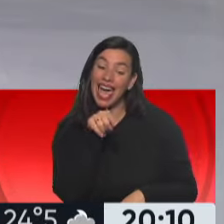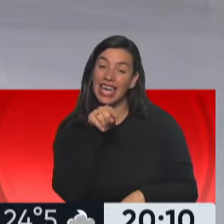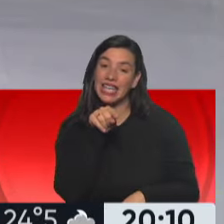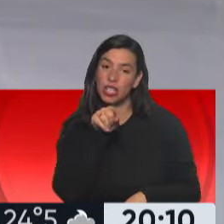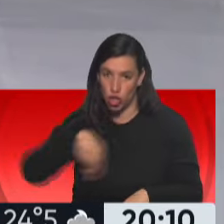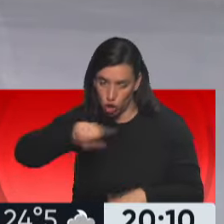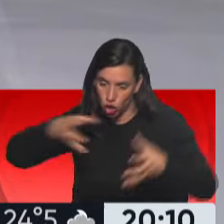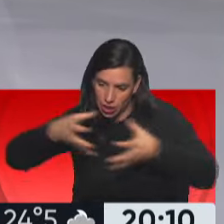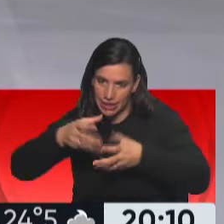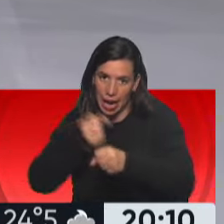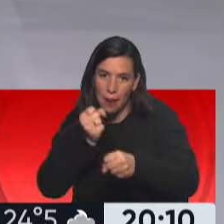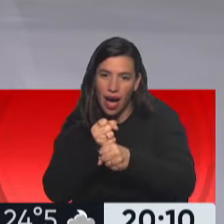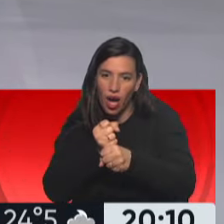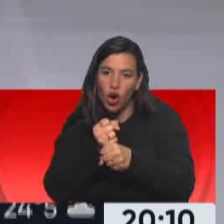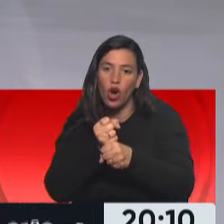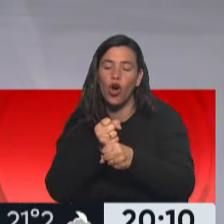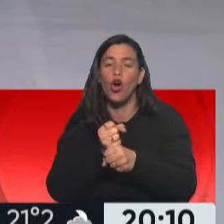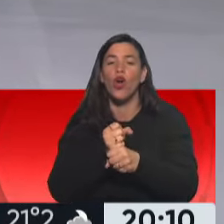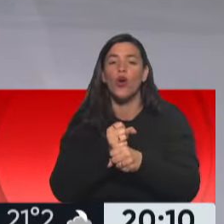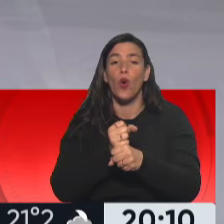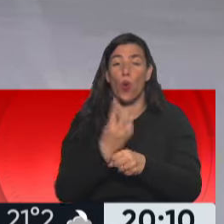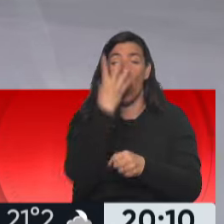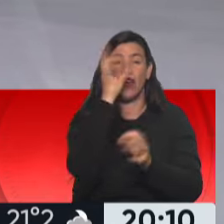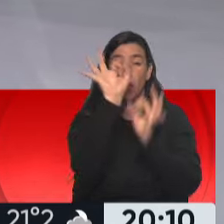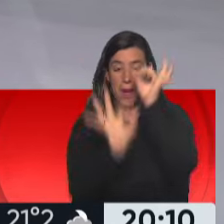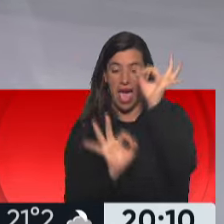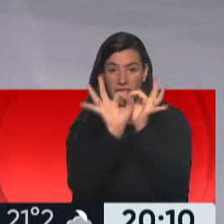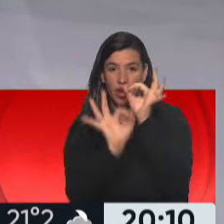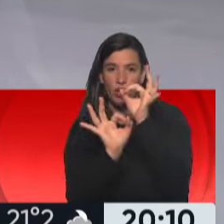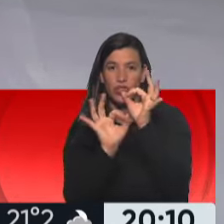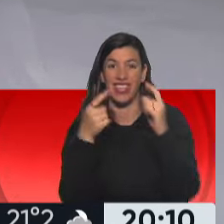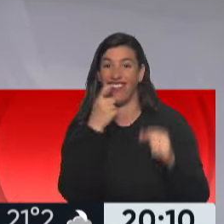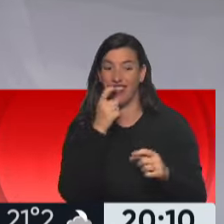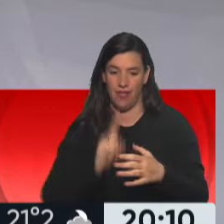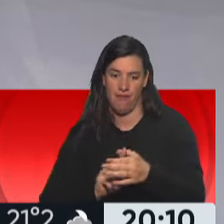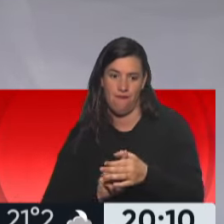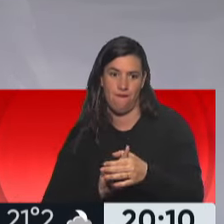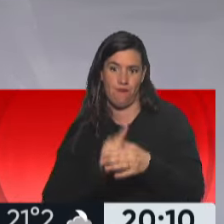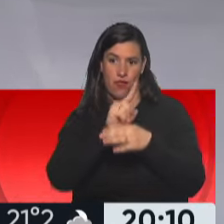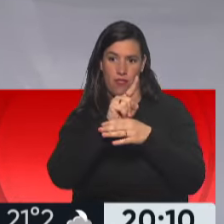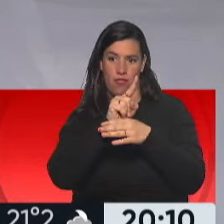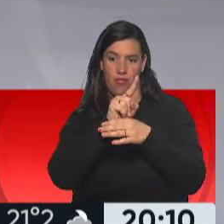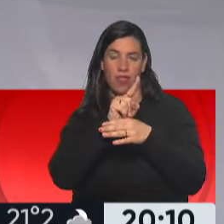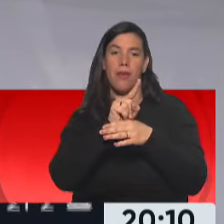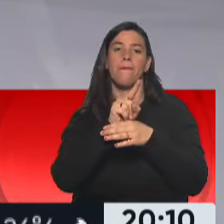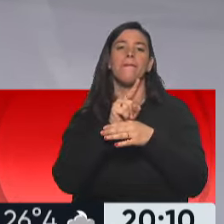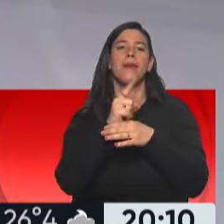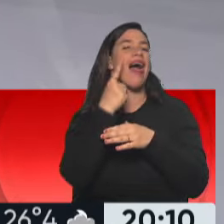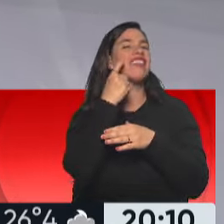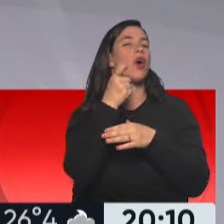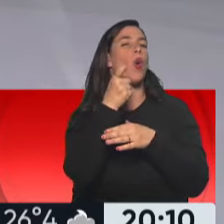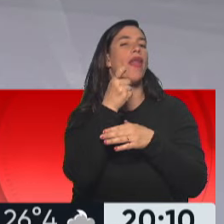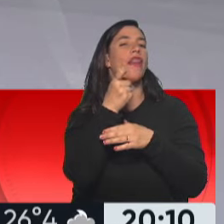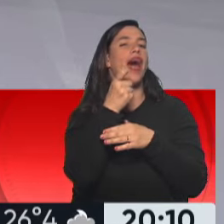de, sí, de a 4 metros abajo del piso esa varilla a la superficie para ver si estaban bien guiados